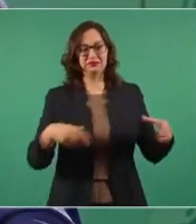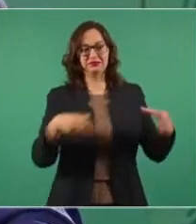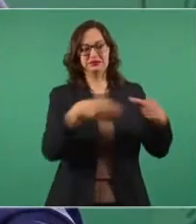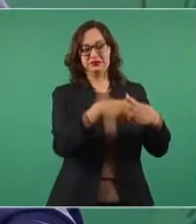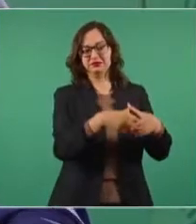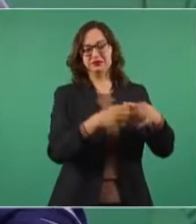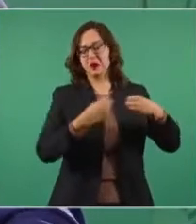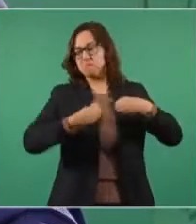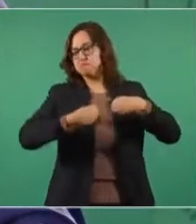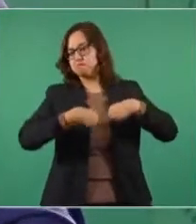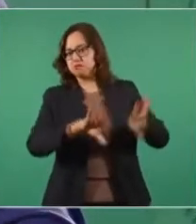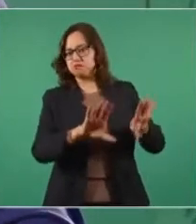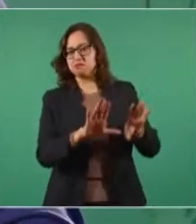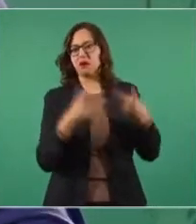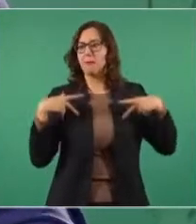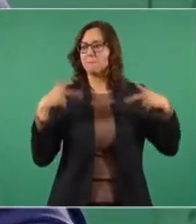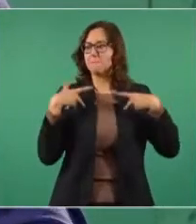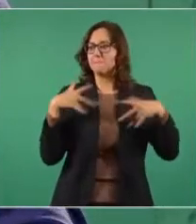liberó